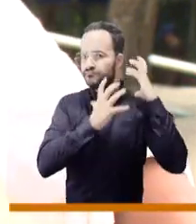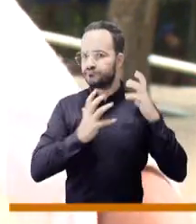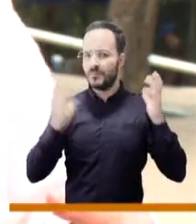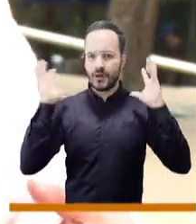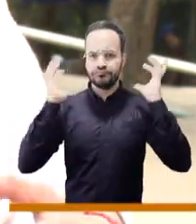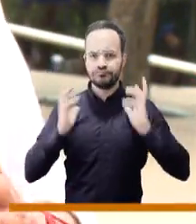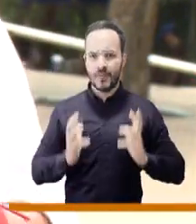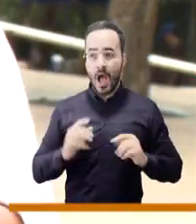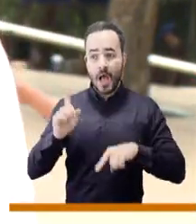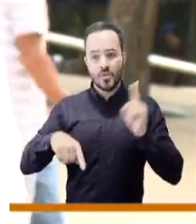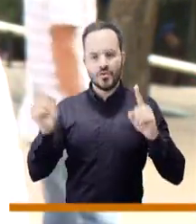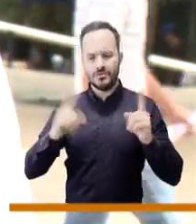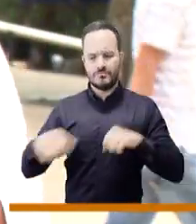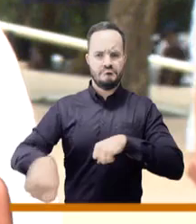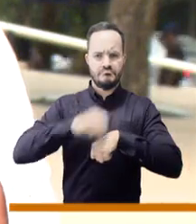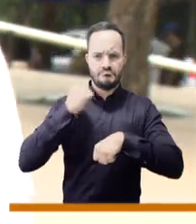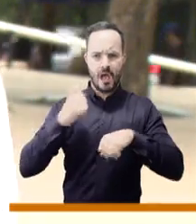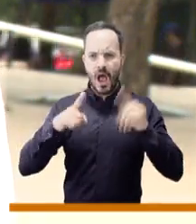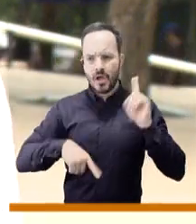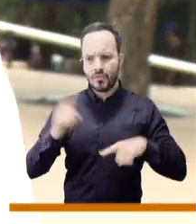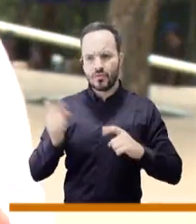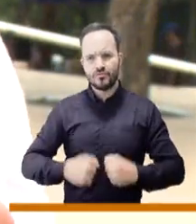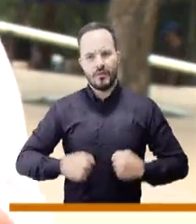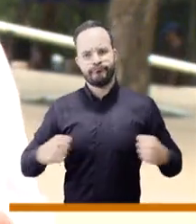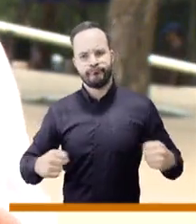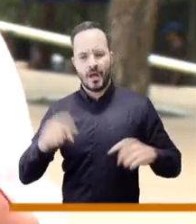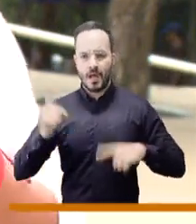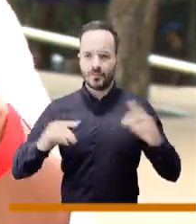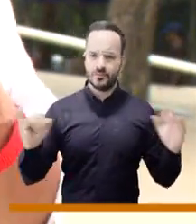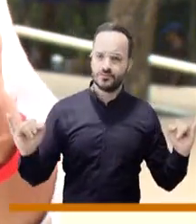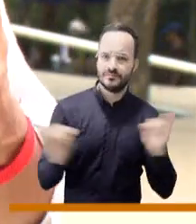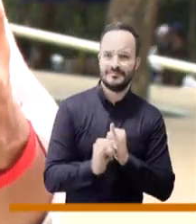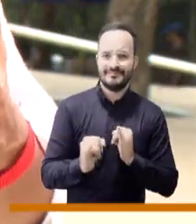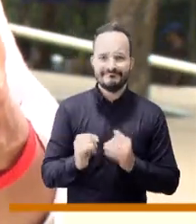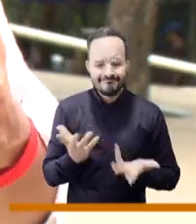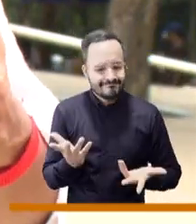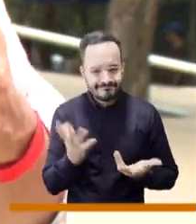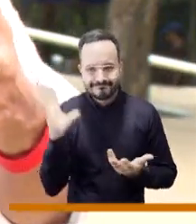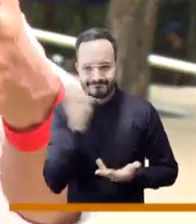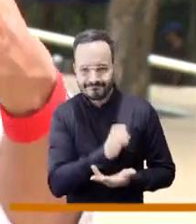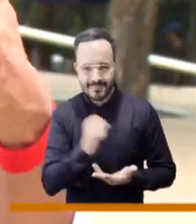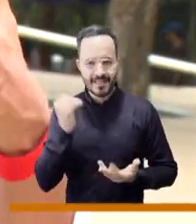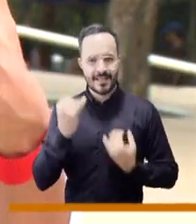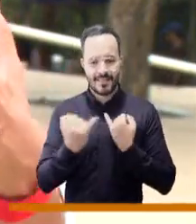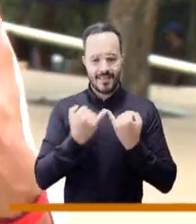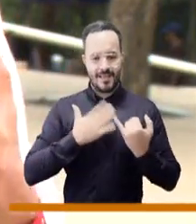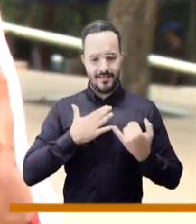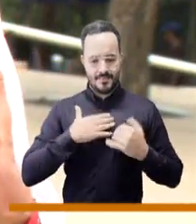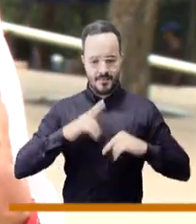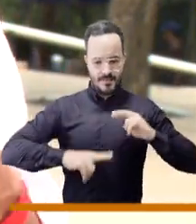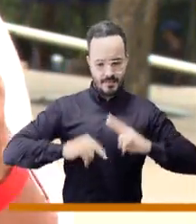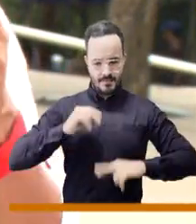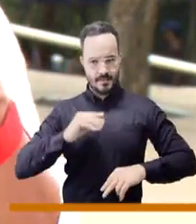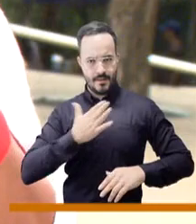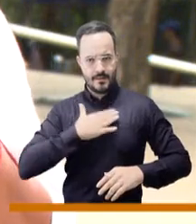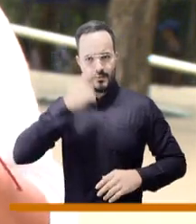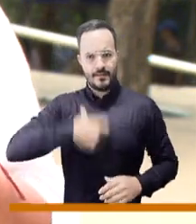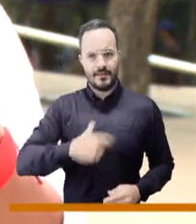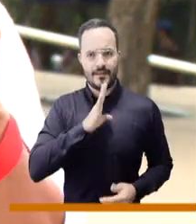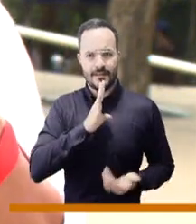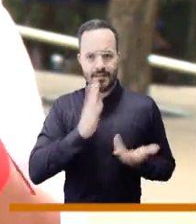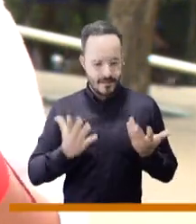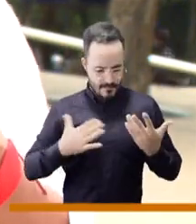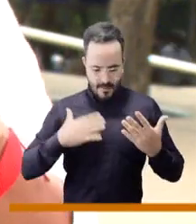gana volumen, peso, otra se adelgaza, se viste de ciertas maneras. Yo construyo me doy la libertad que por fuera